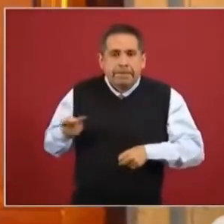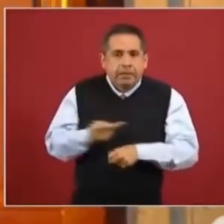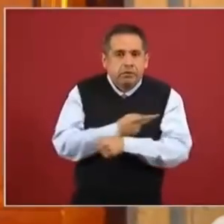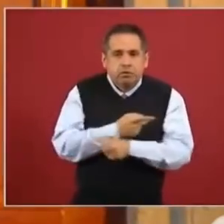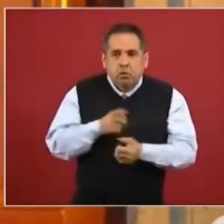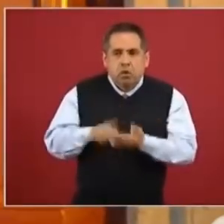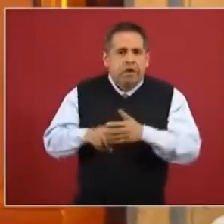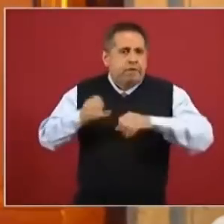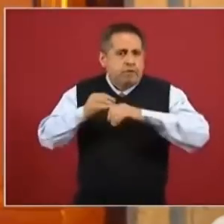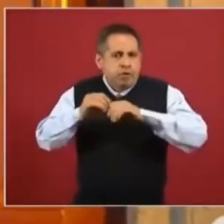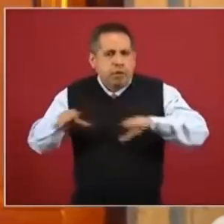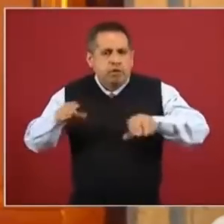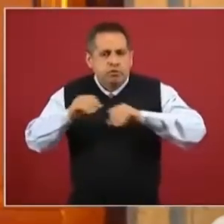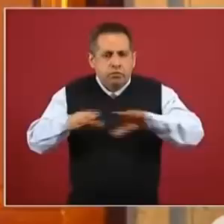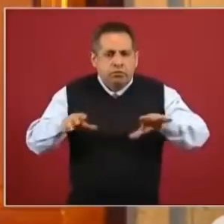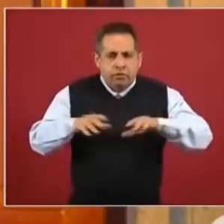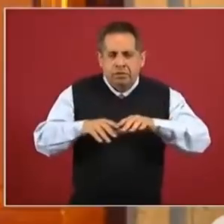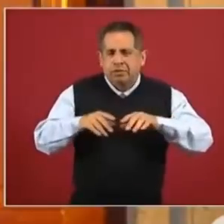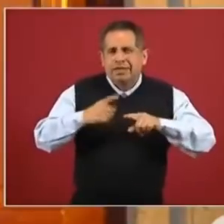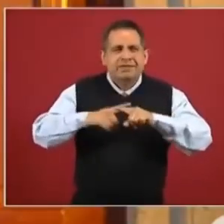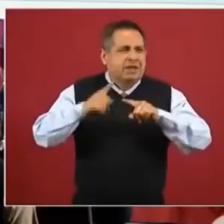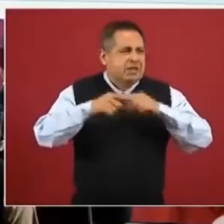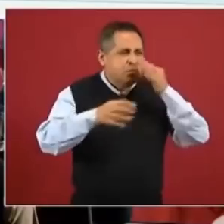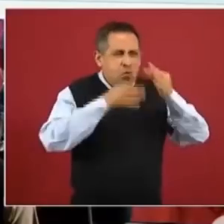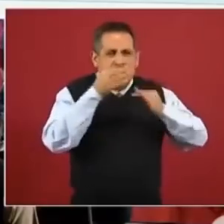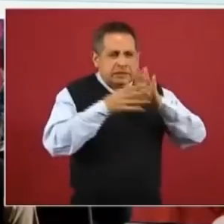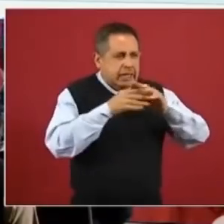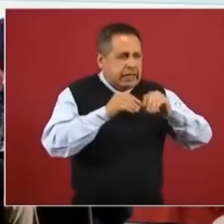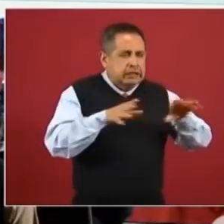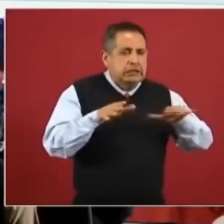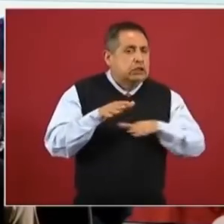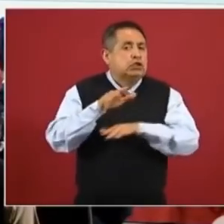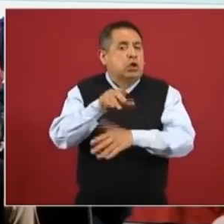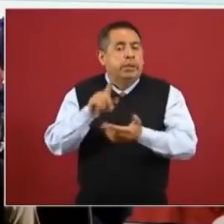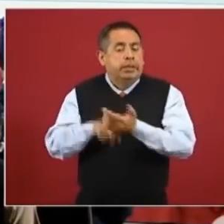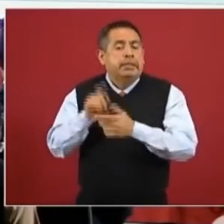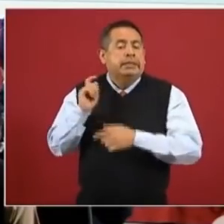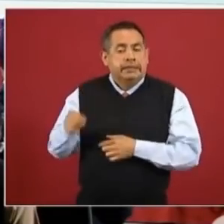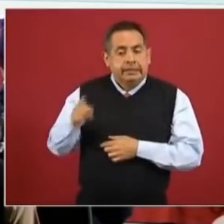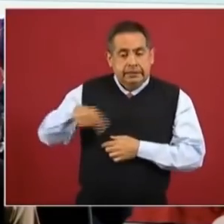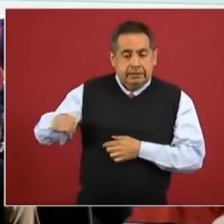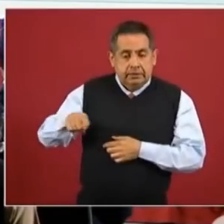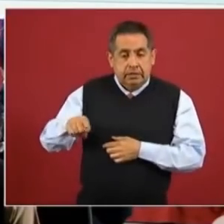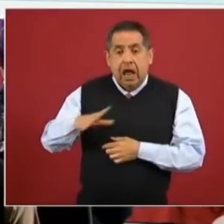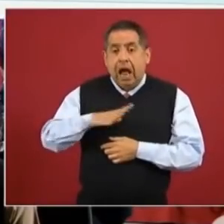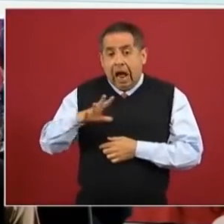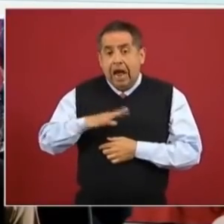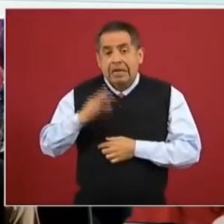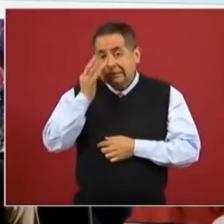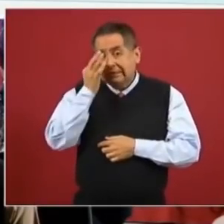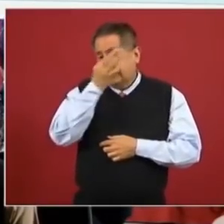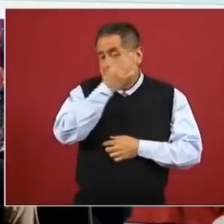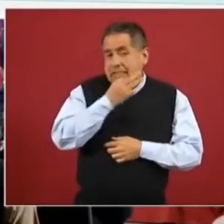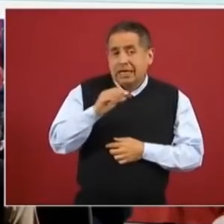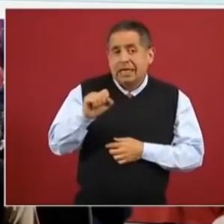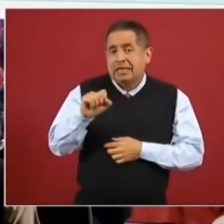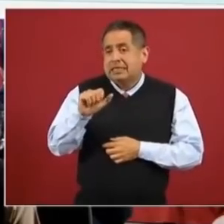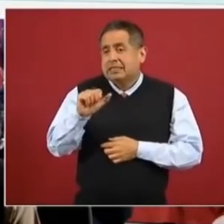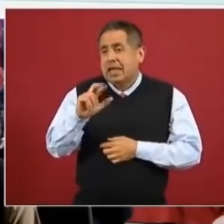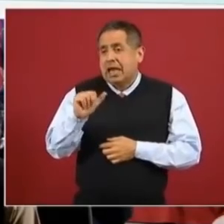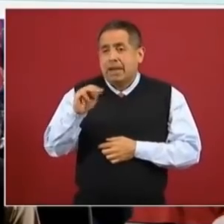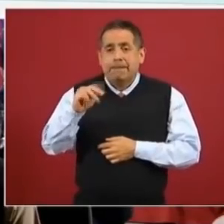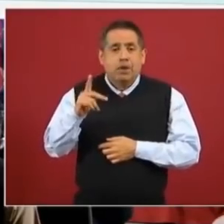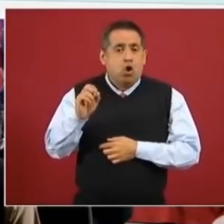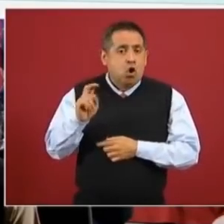parte de la información que aparecía en los diversos medios con respecto a: tenemos casos de sarampión, hay casos de sarampión